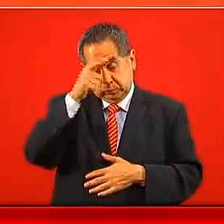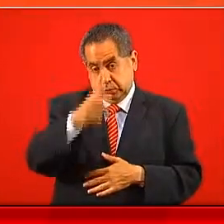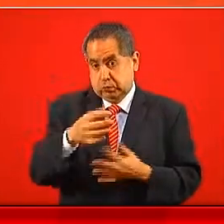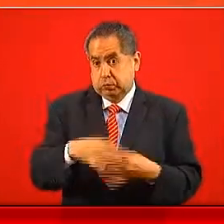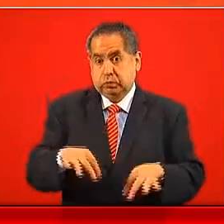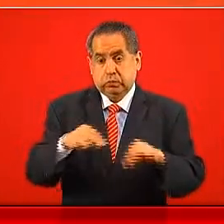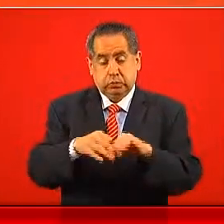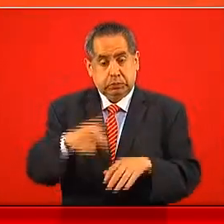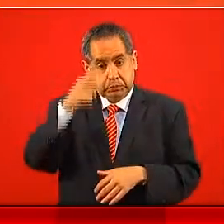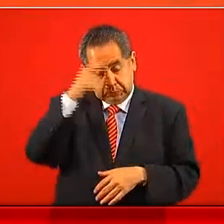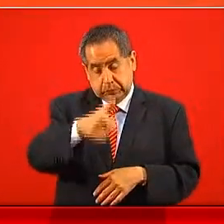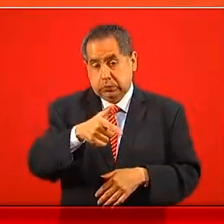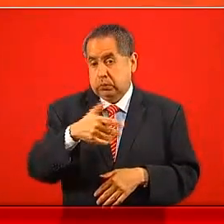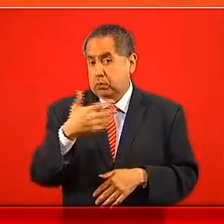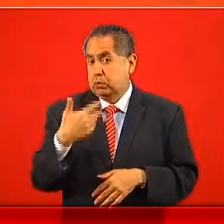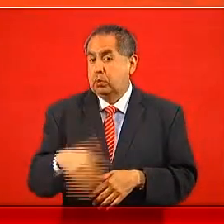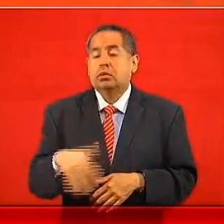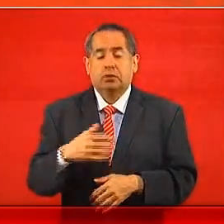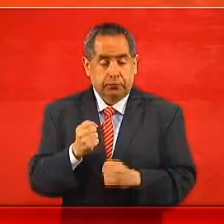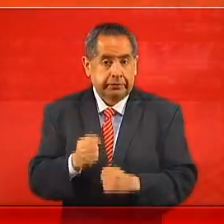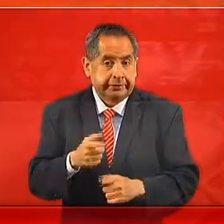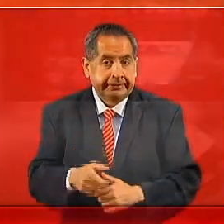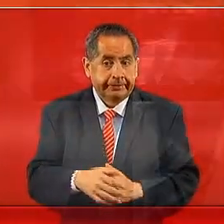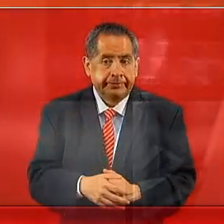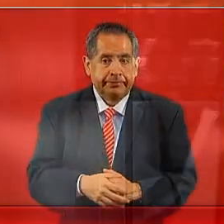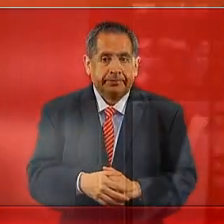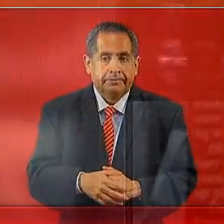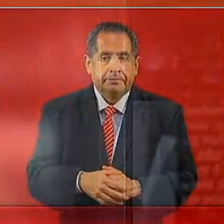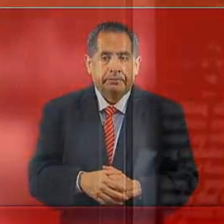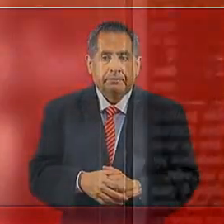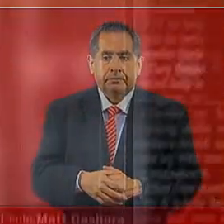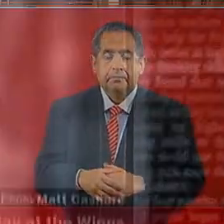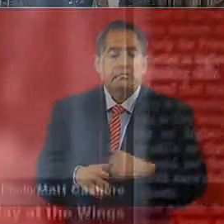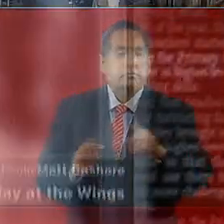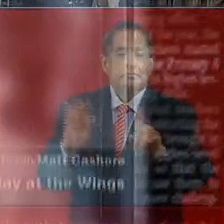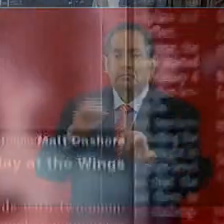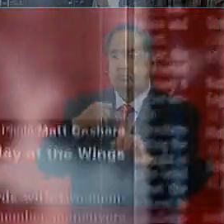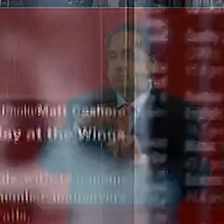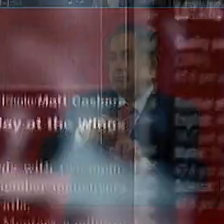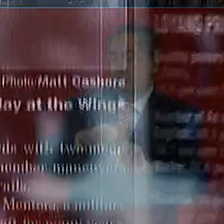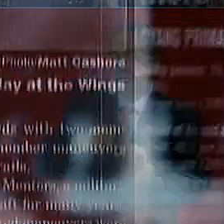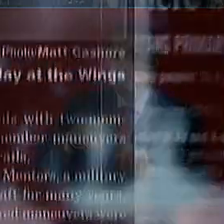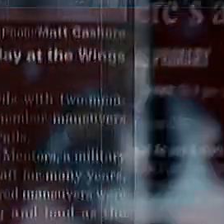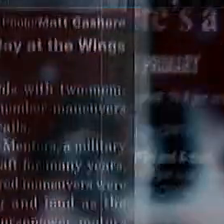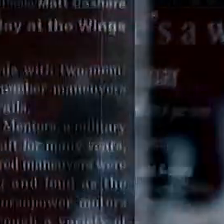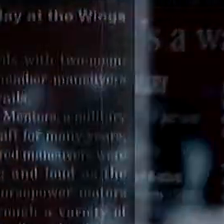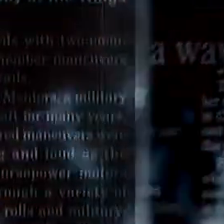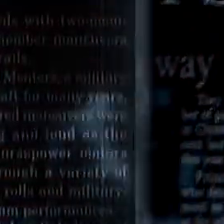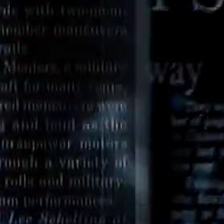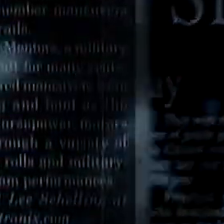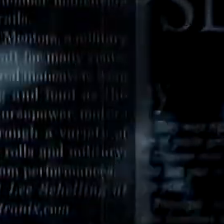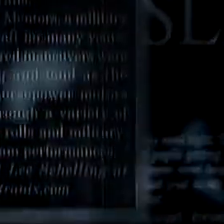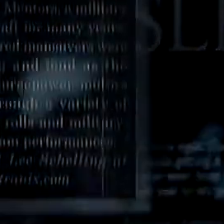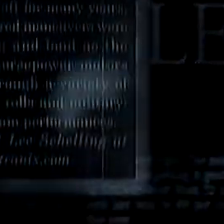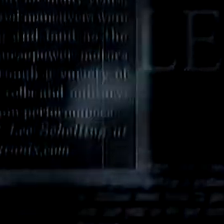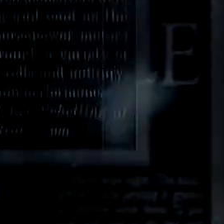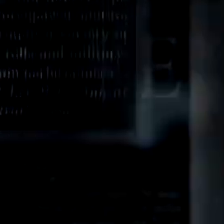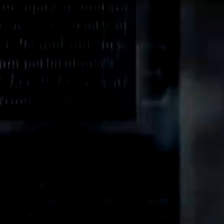trascendentes, muy fuertes. Podría estar en riesgo su vida. Y podría, ¿cómo no?